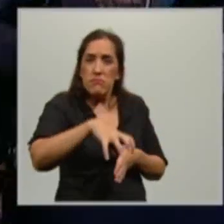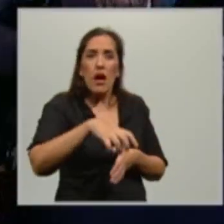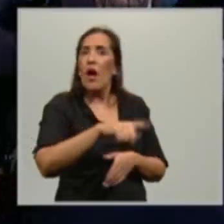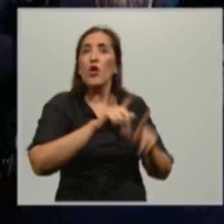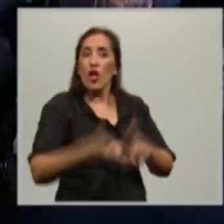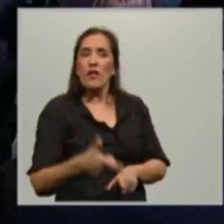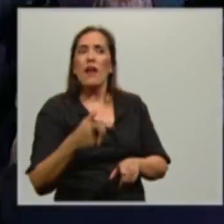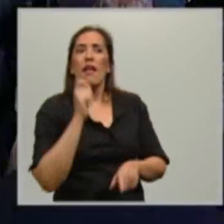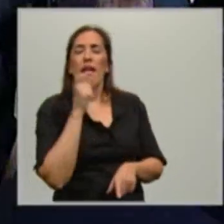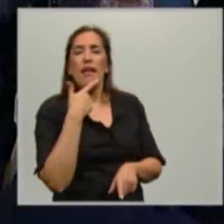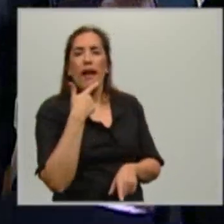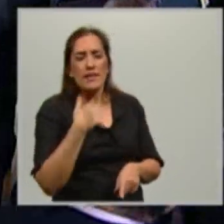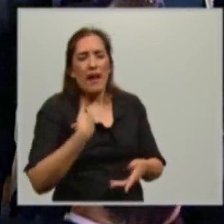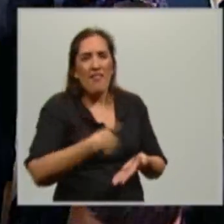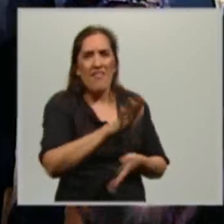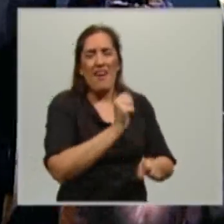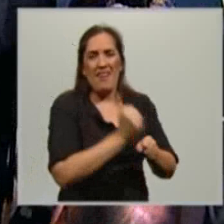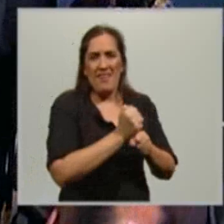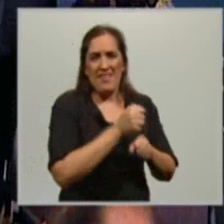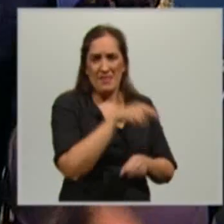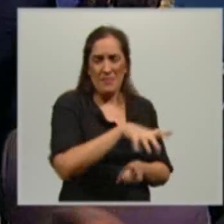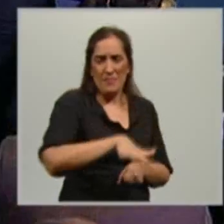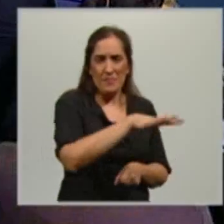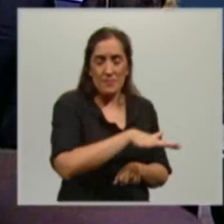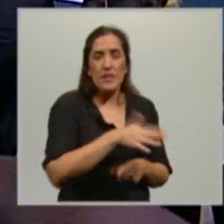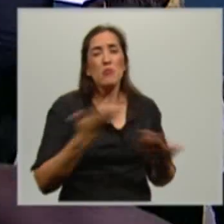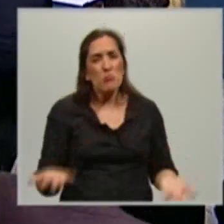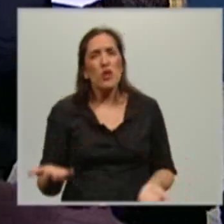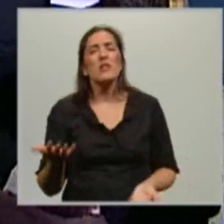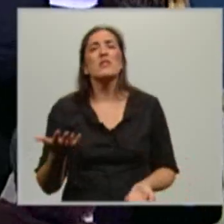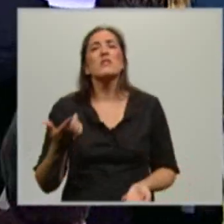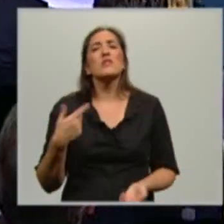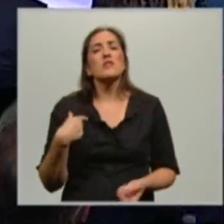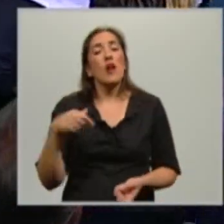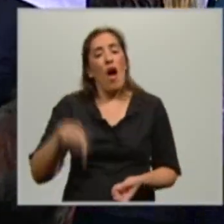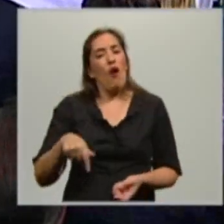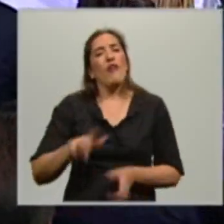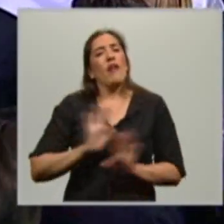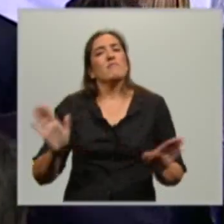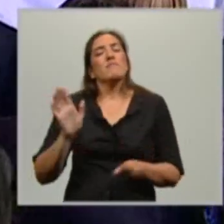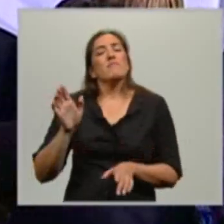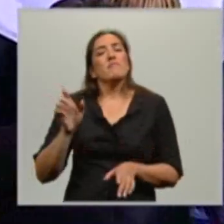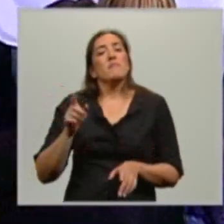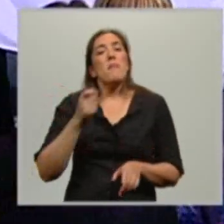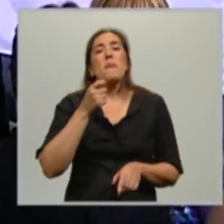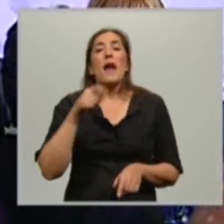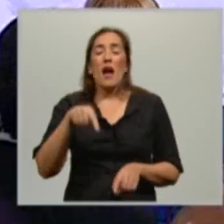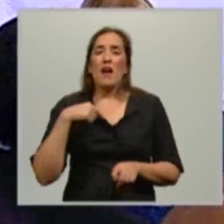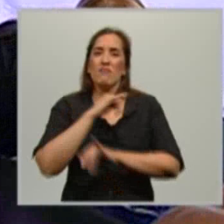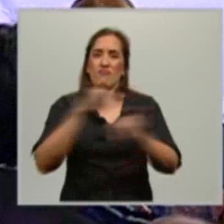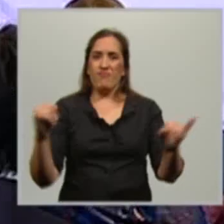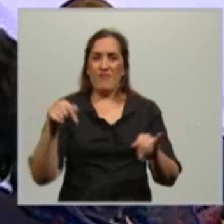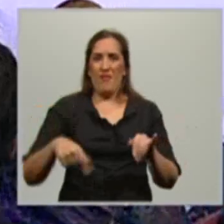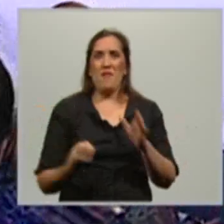tienen gas. Por eso digo que es también una cuestión de equidad y por eso también se eximió de la reducción de